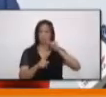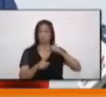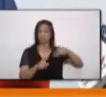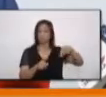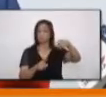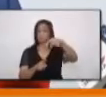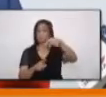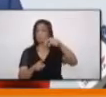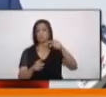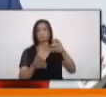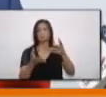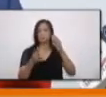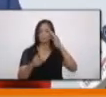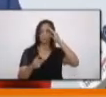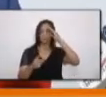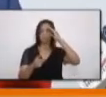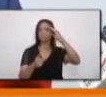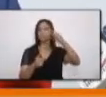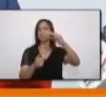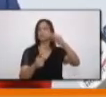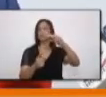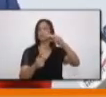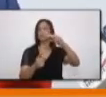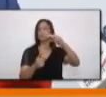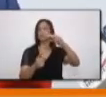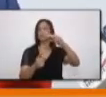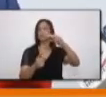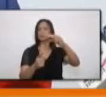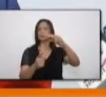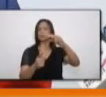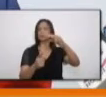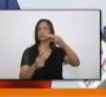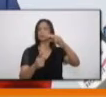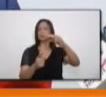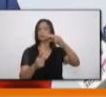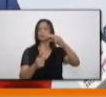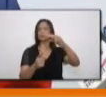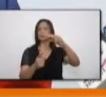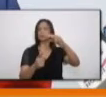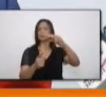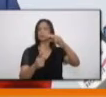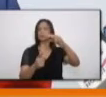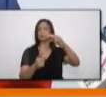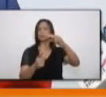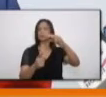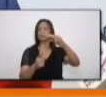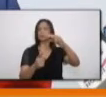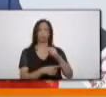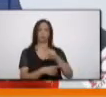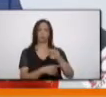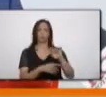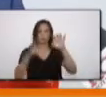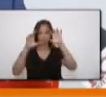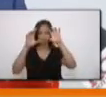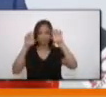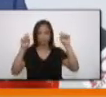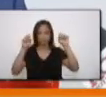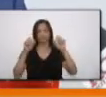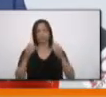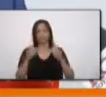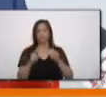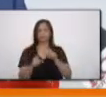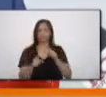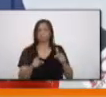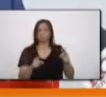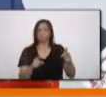entraña mucho dinero, incluyendo, que no me canso de decirlo, que el sistema de Naciones Unidas aquí,